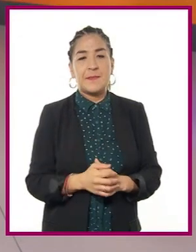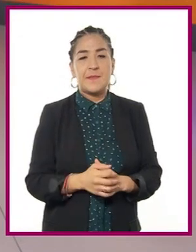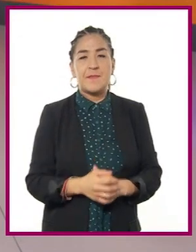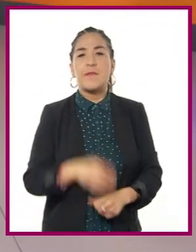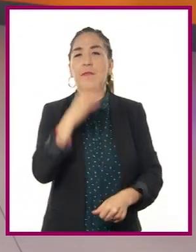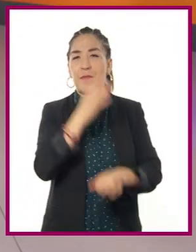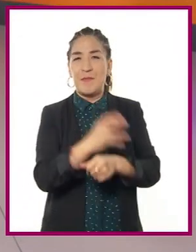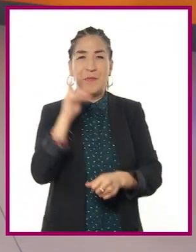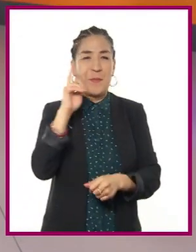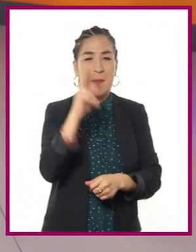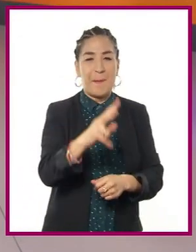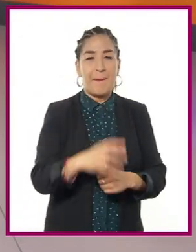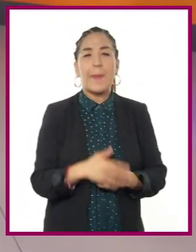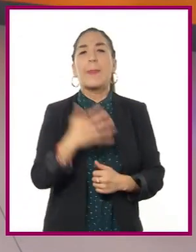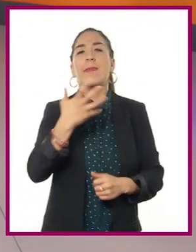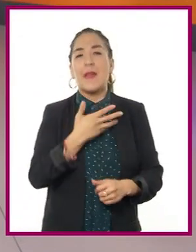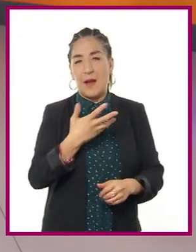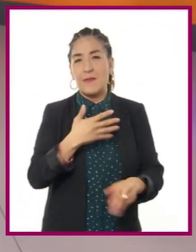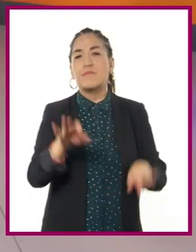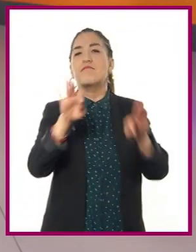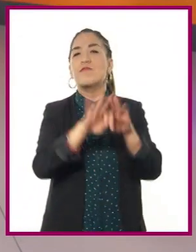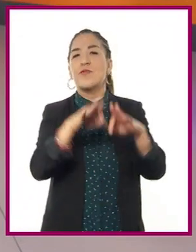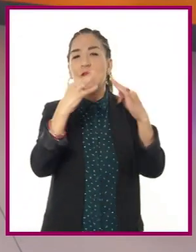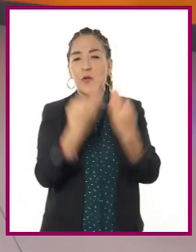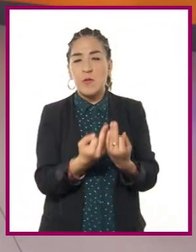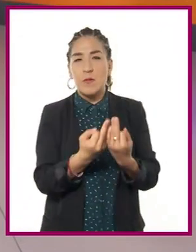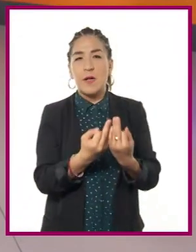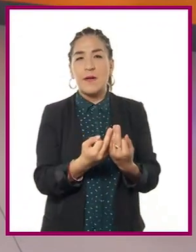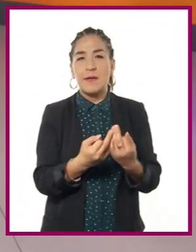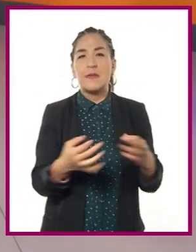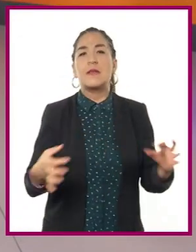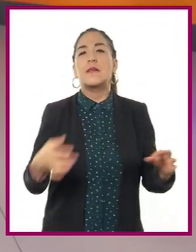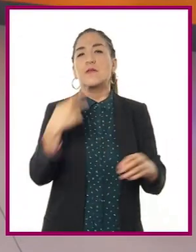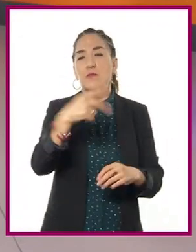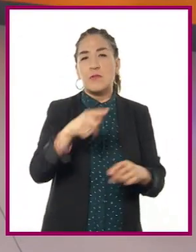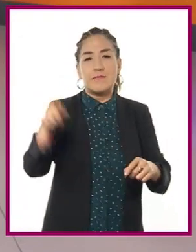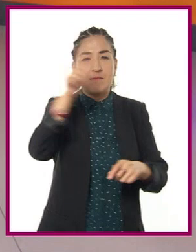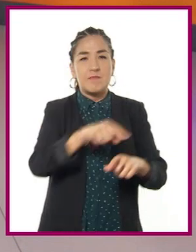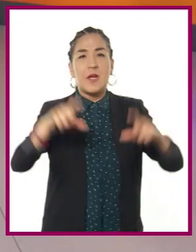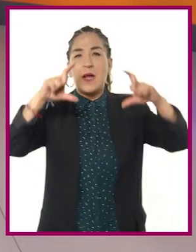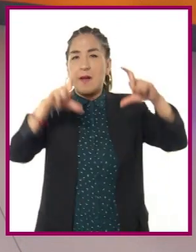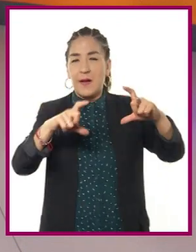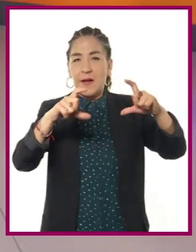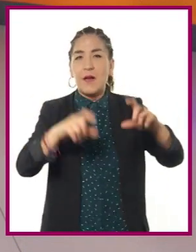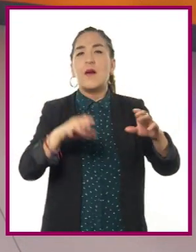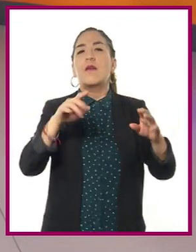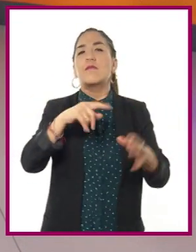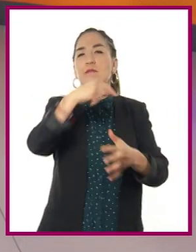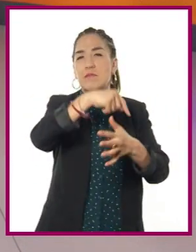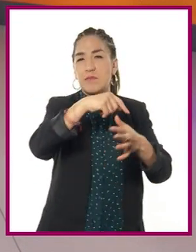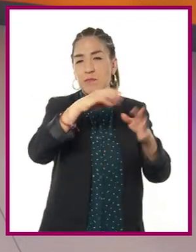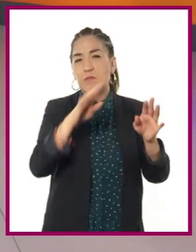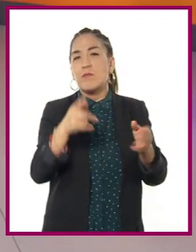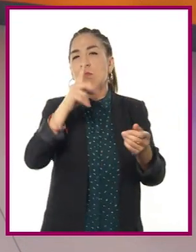Como se mostró, existe una relación de los elementos de la circunferencia y el polígono inscrito en ella.